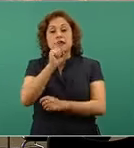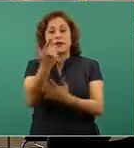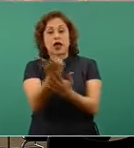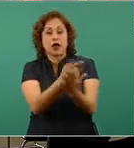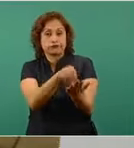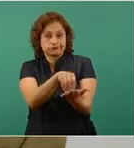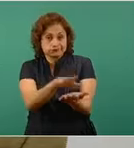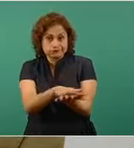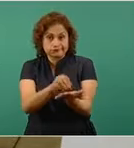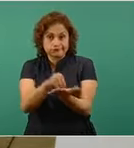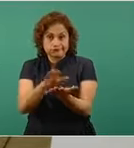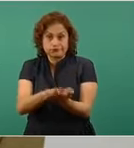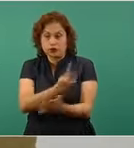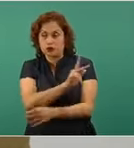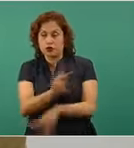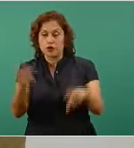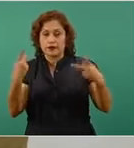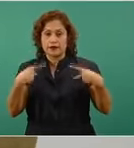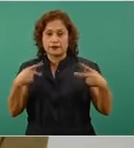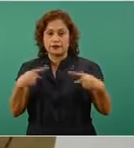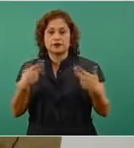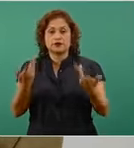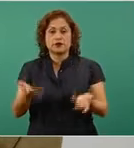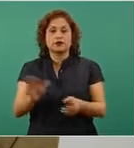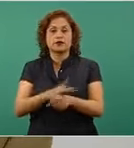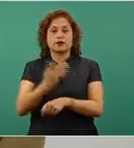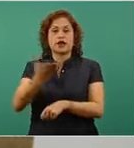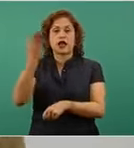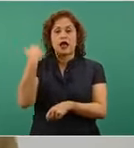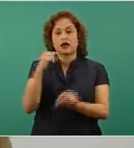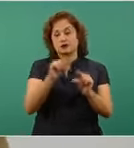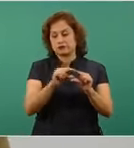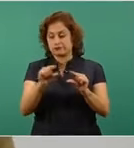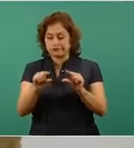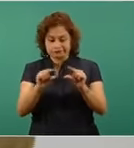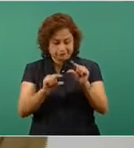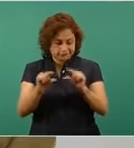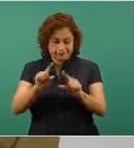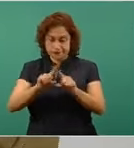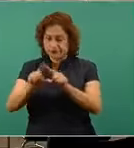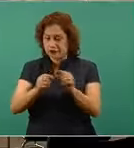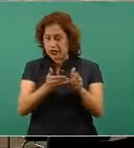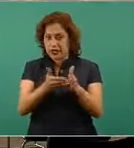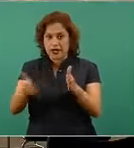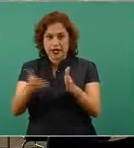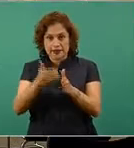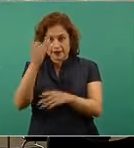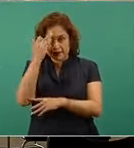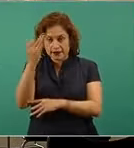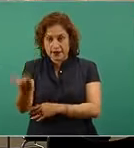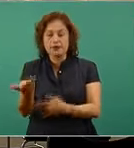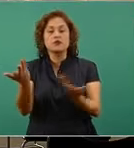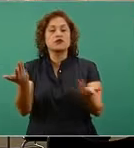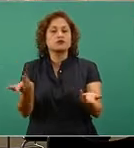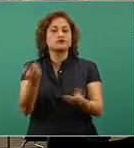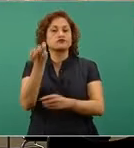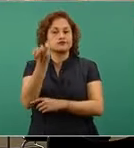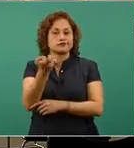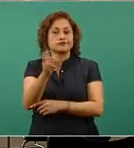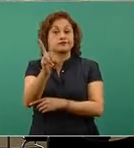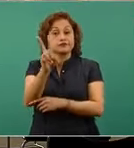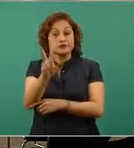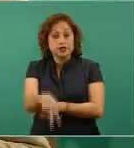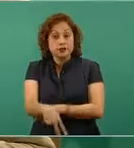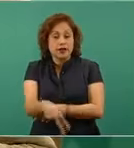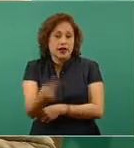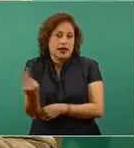todas y cada una de las personas, que teníamos mezclas de diferentes vacunas con diferentes intervalos entre dosis. Entonces, claramente, la necesidad